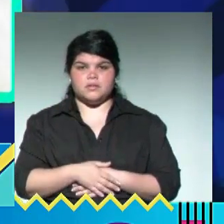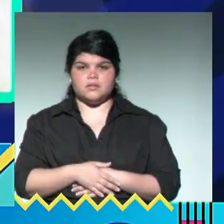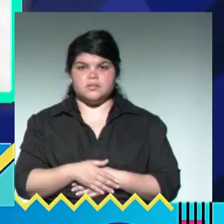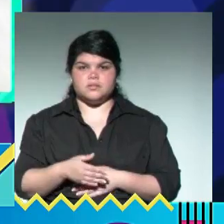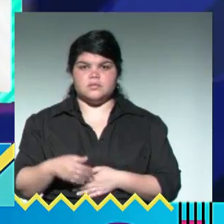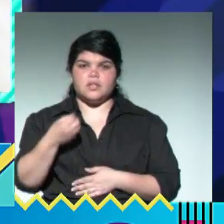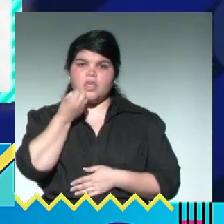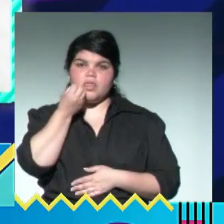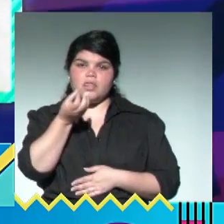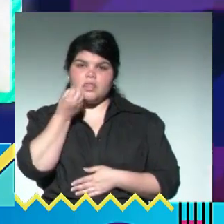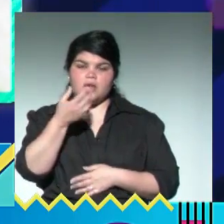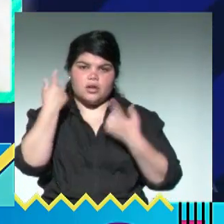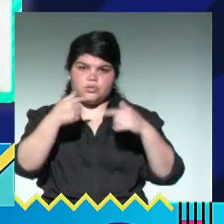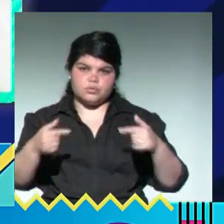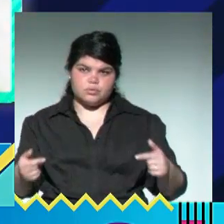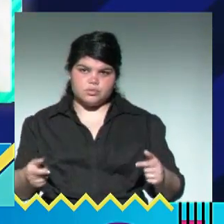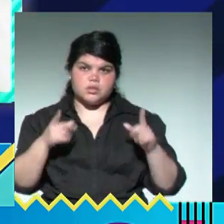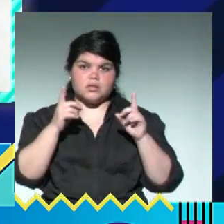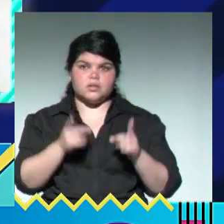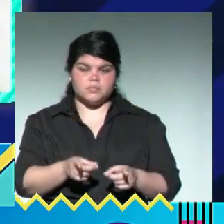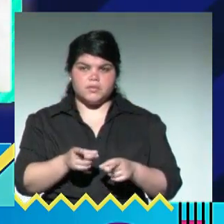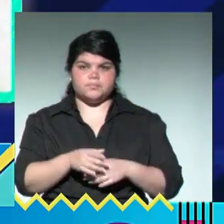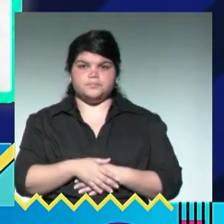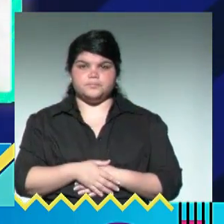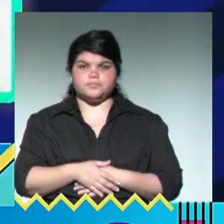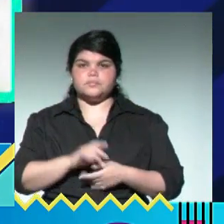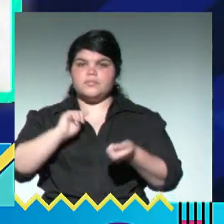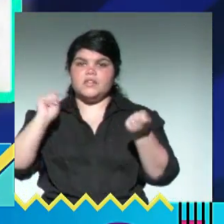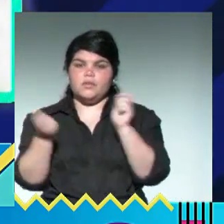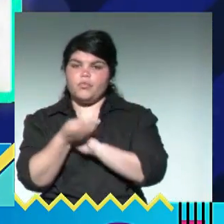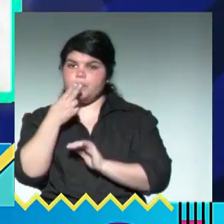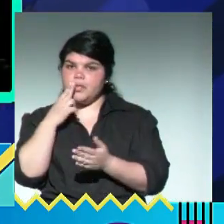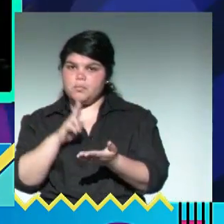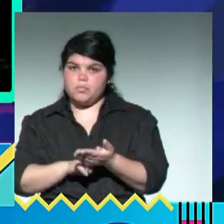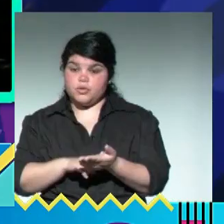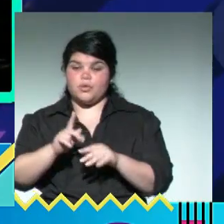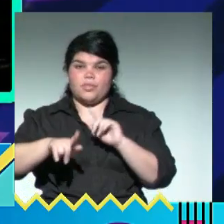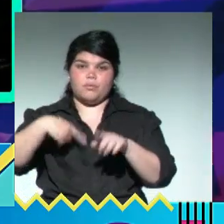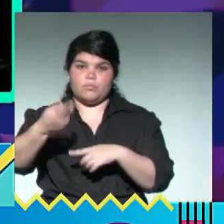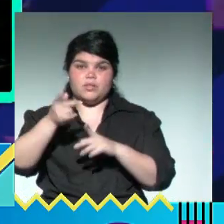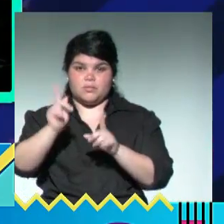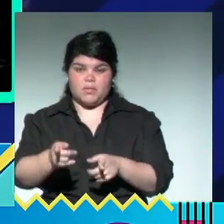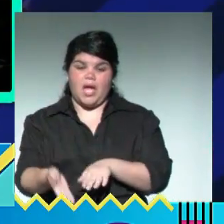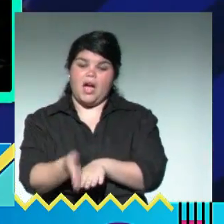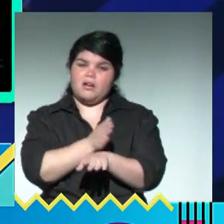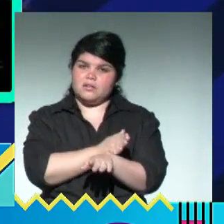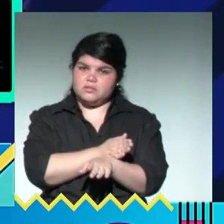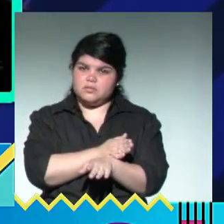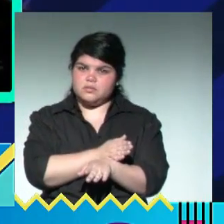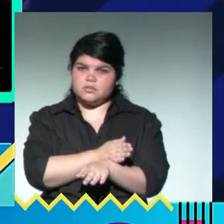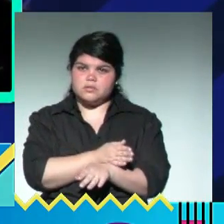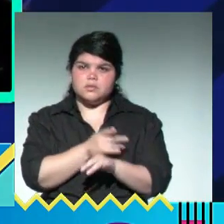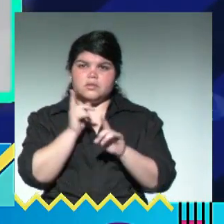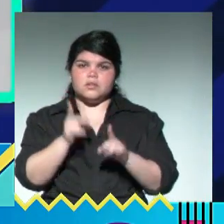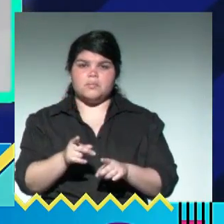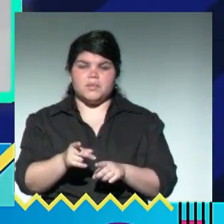hoy está en duda, una reforma tributaria que tuvo, y que eso fue después, pero antes de la reforma, una eliminación total